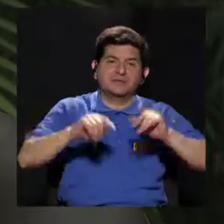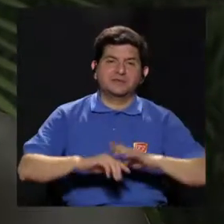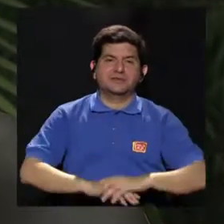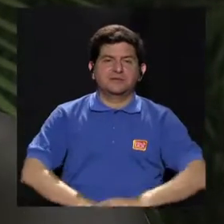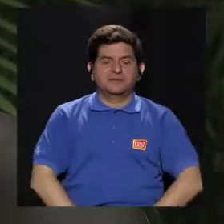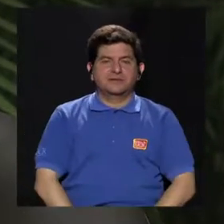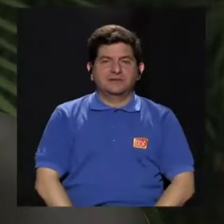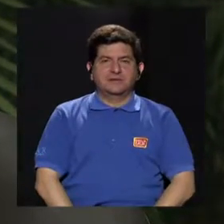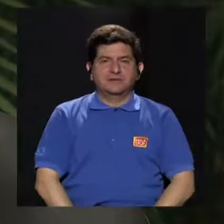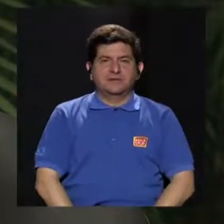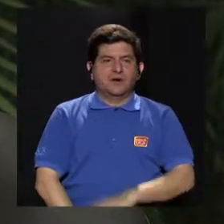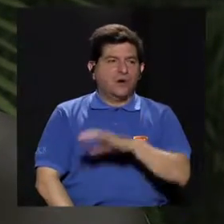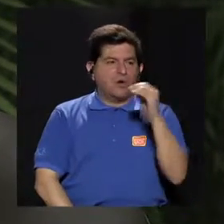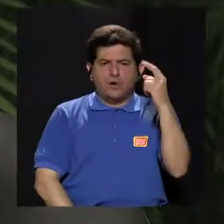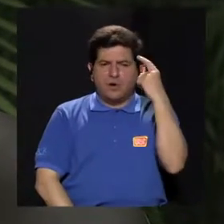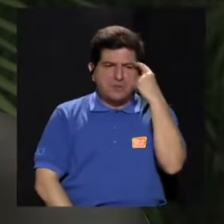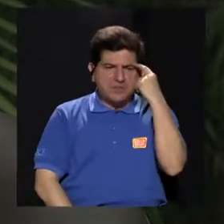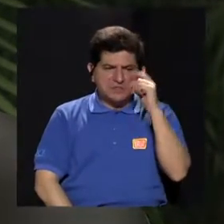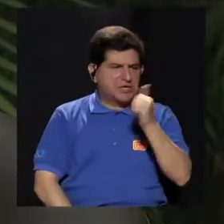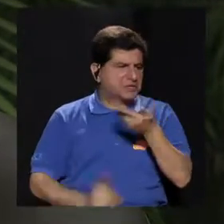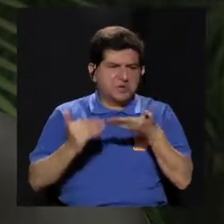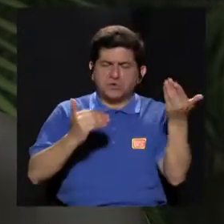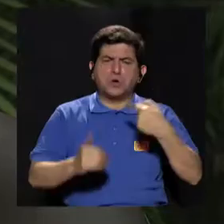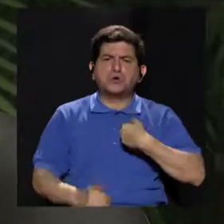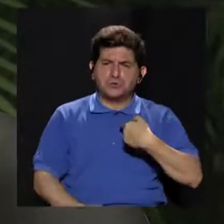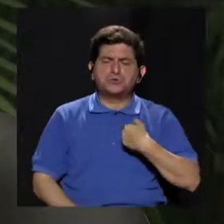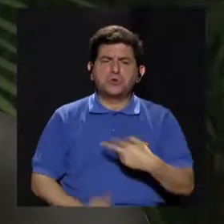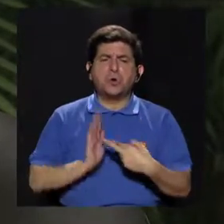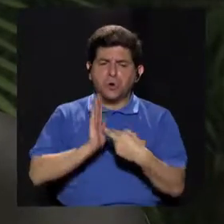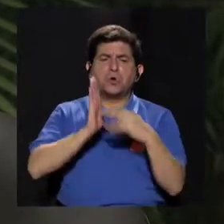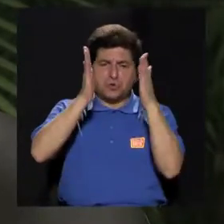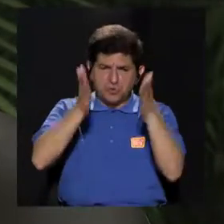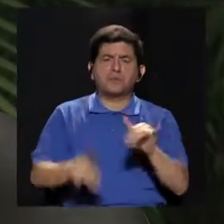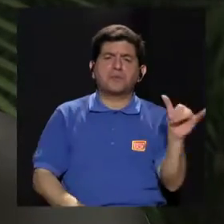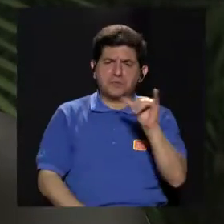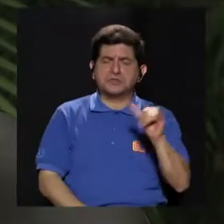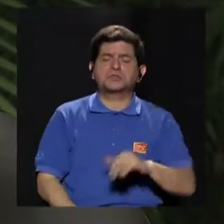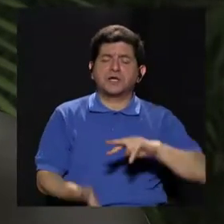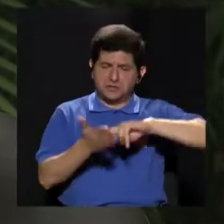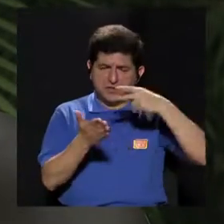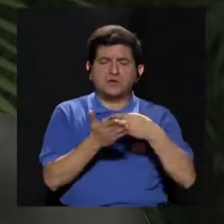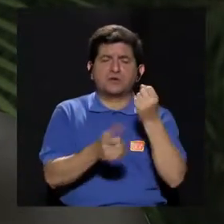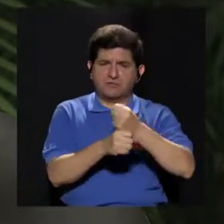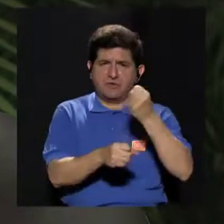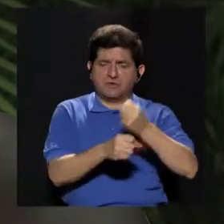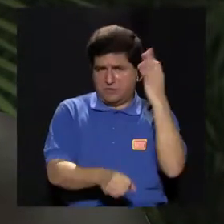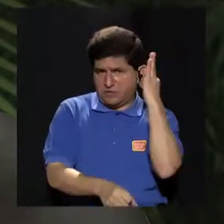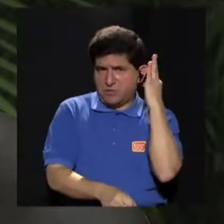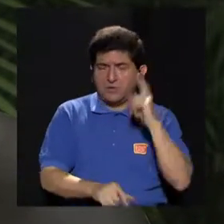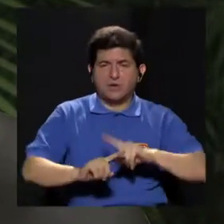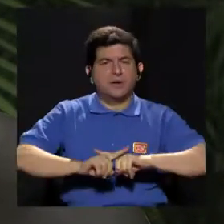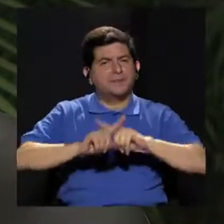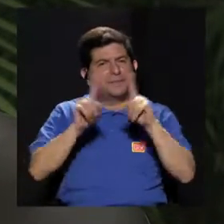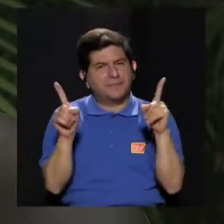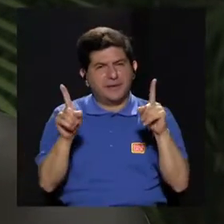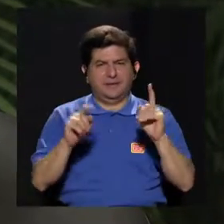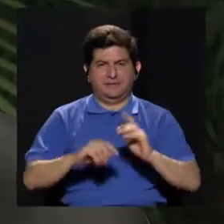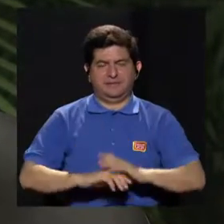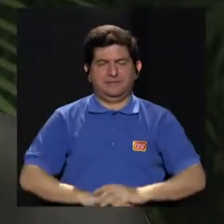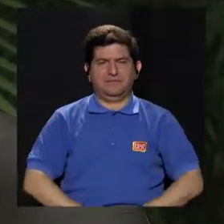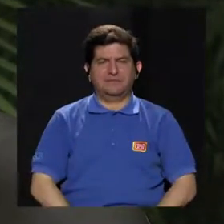pero ni en el resto, porque yo he sido una representante también de esto, pero